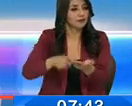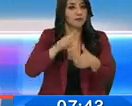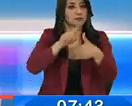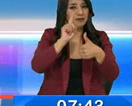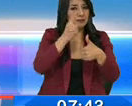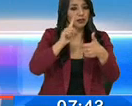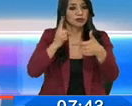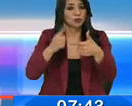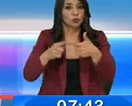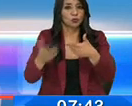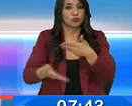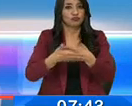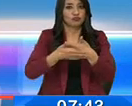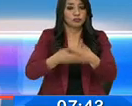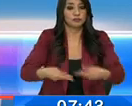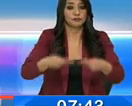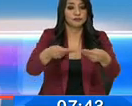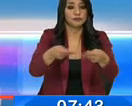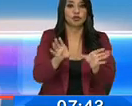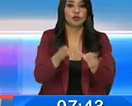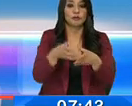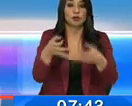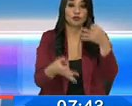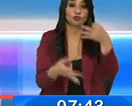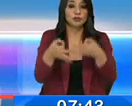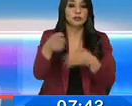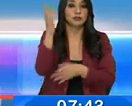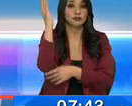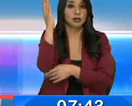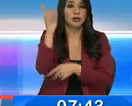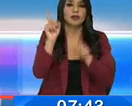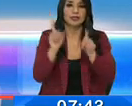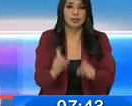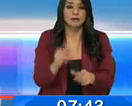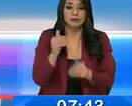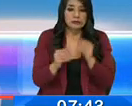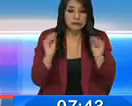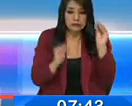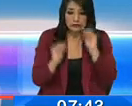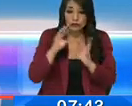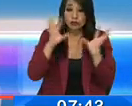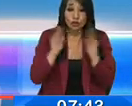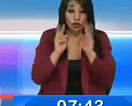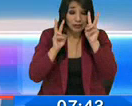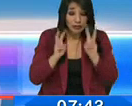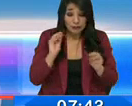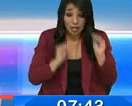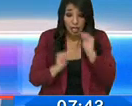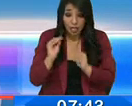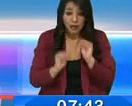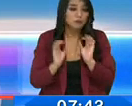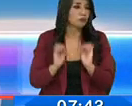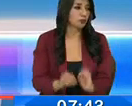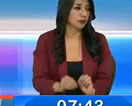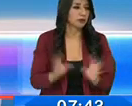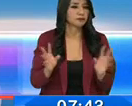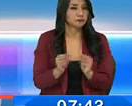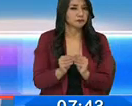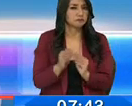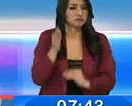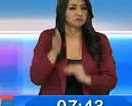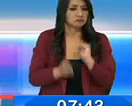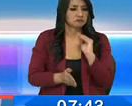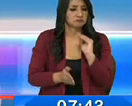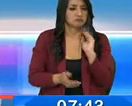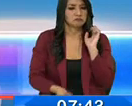los ponentes de la y la Comisión de Justicia en este caso tienen que procesar todos estos temas que han sido planteados. Tenemos plazo para